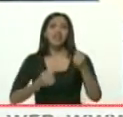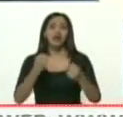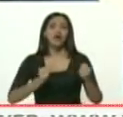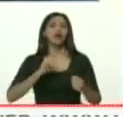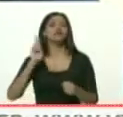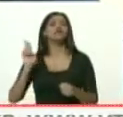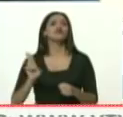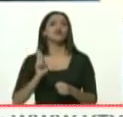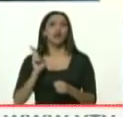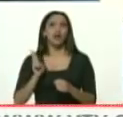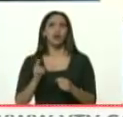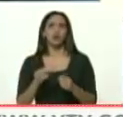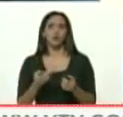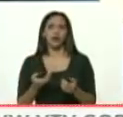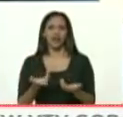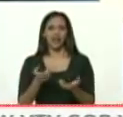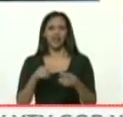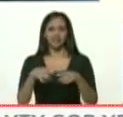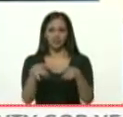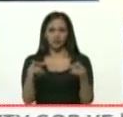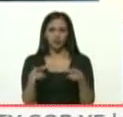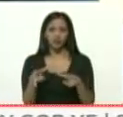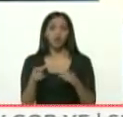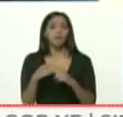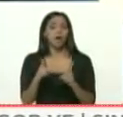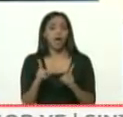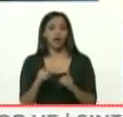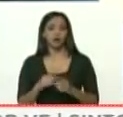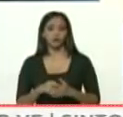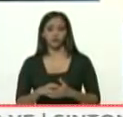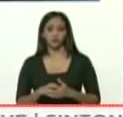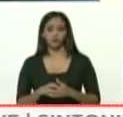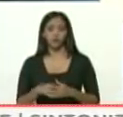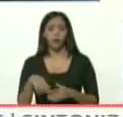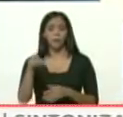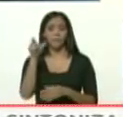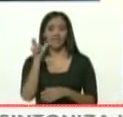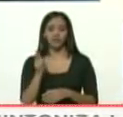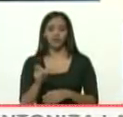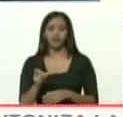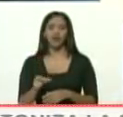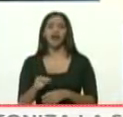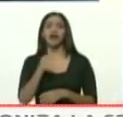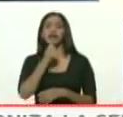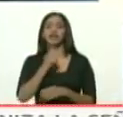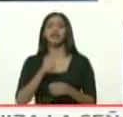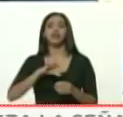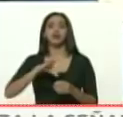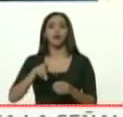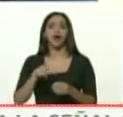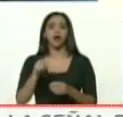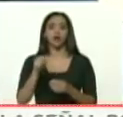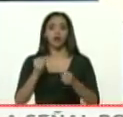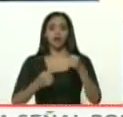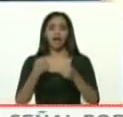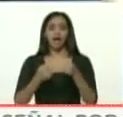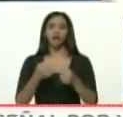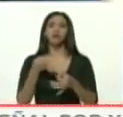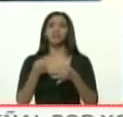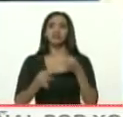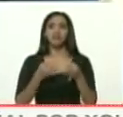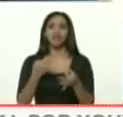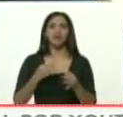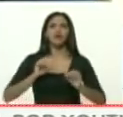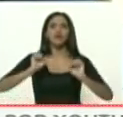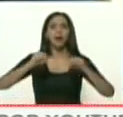utilizado para el hecho. Sin embargo, la persona a quien le robaron el vehículo describe que fue una moto de